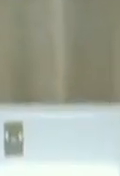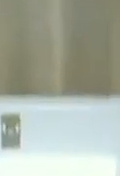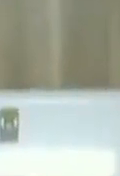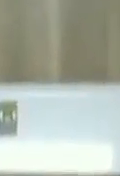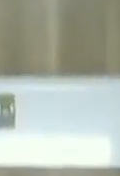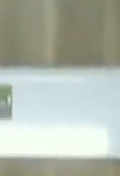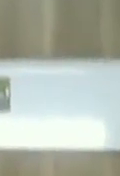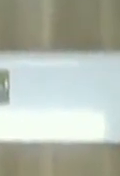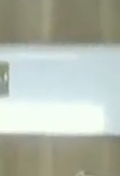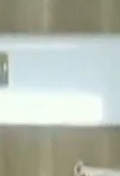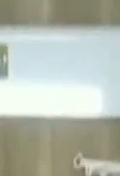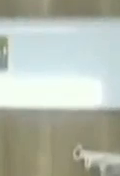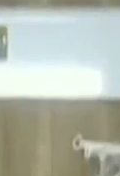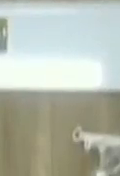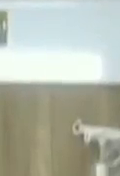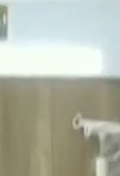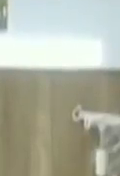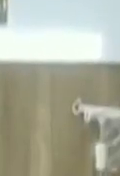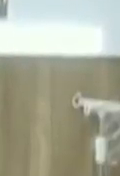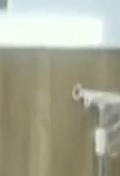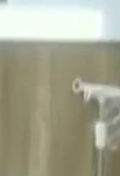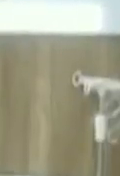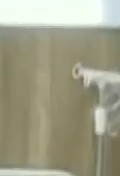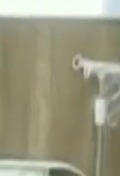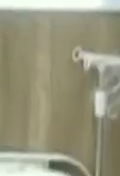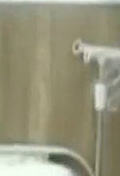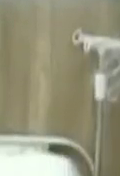poderse atender con todos los servicios.